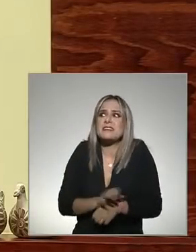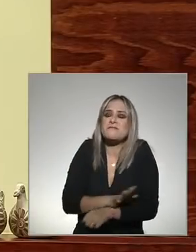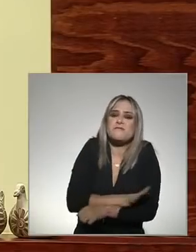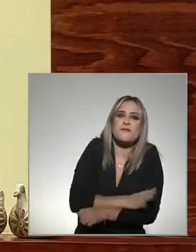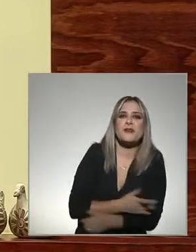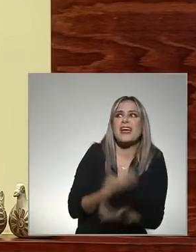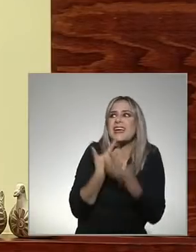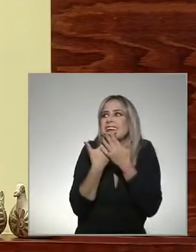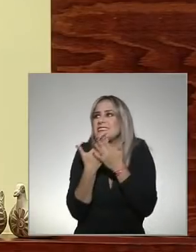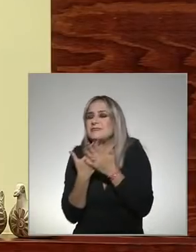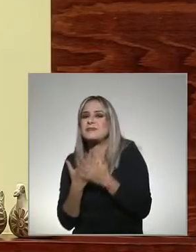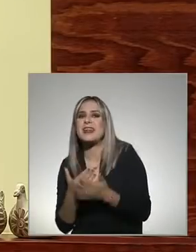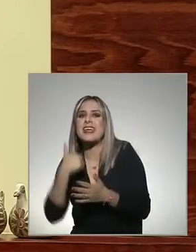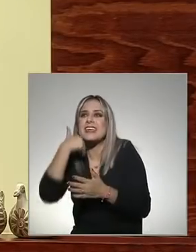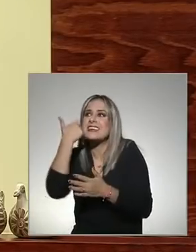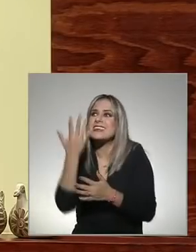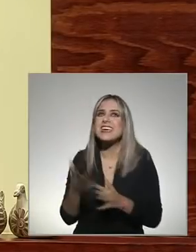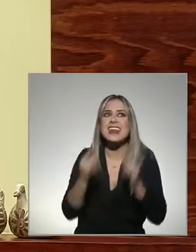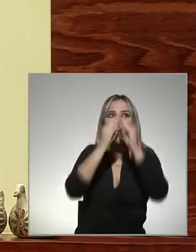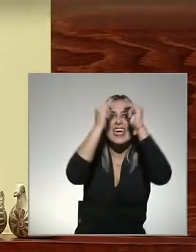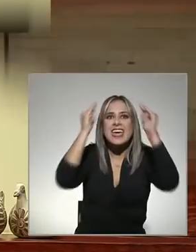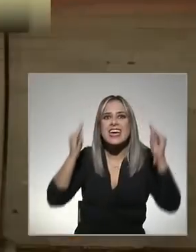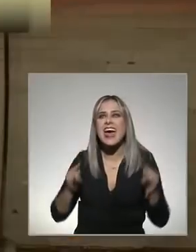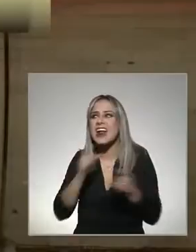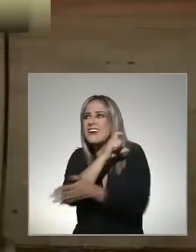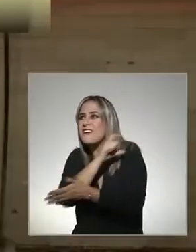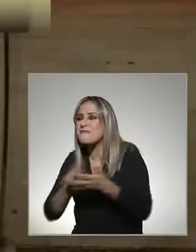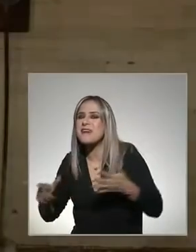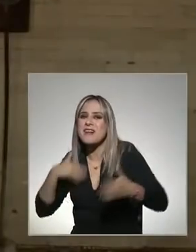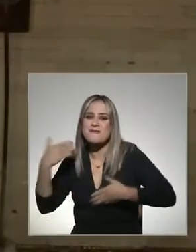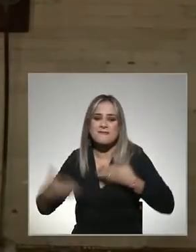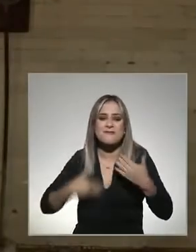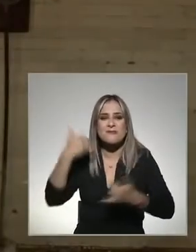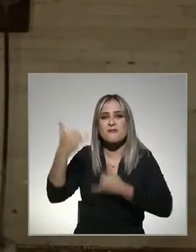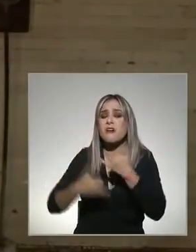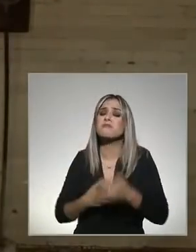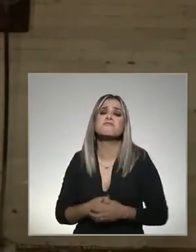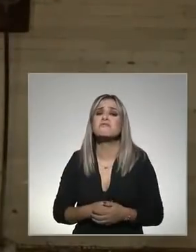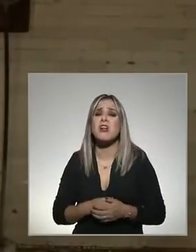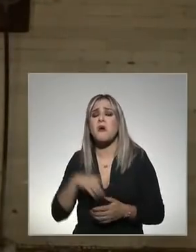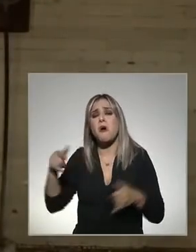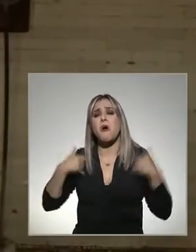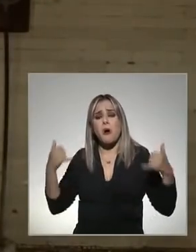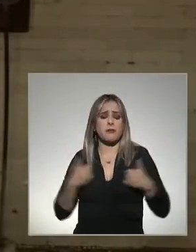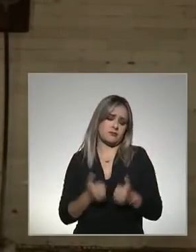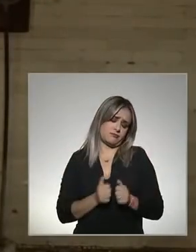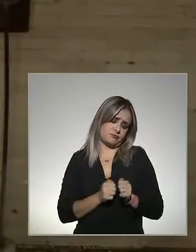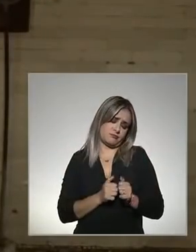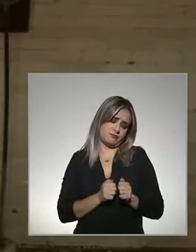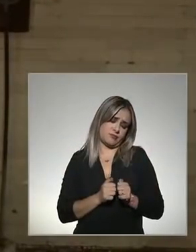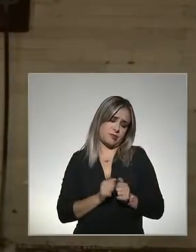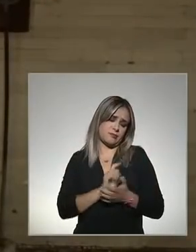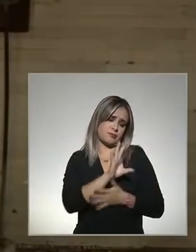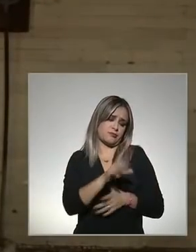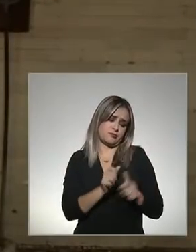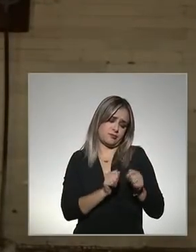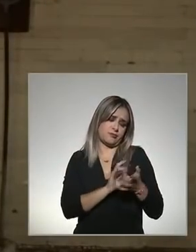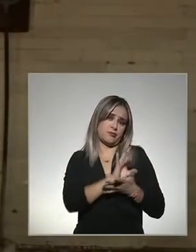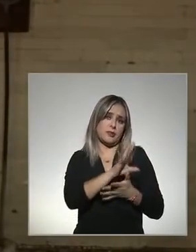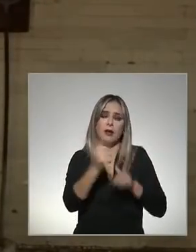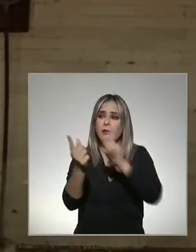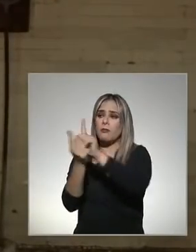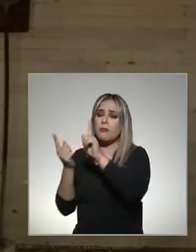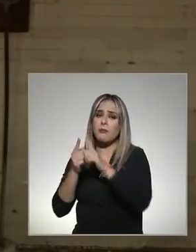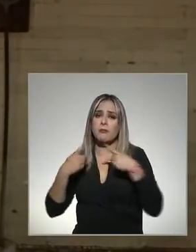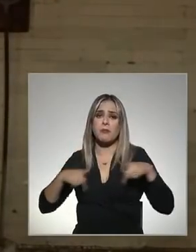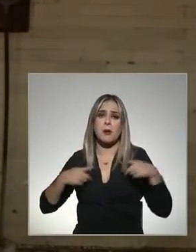una anhelada carta, por ejemplo, y se han vuelto muy buenos para escribir mensajes de texto, pero muy malos para interactuar